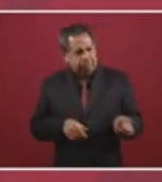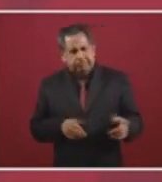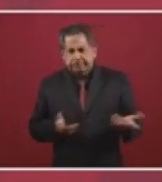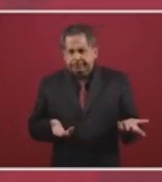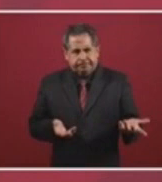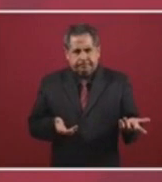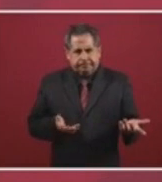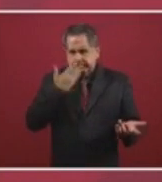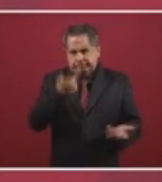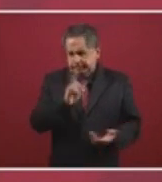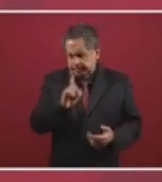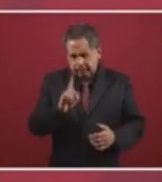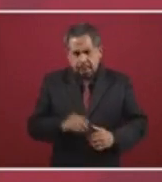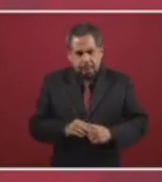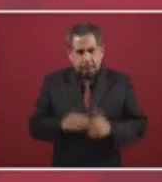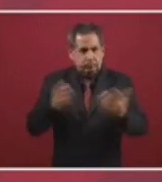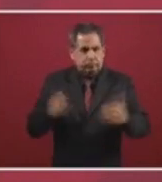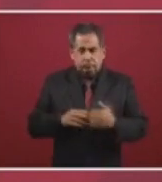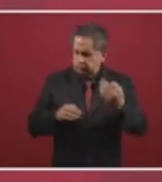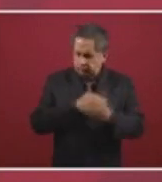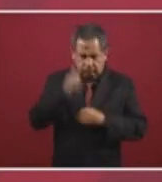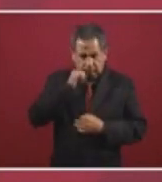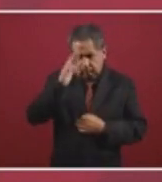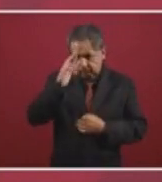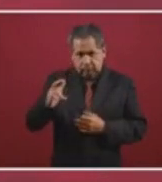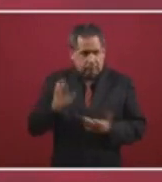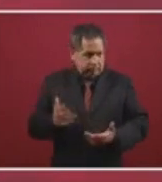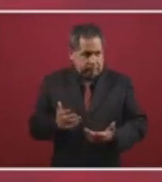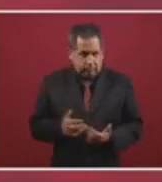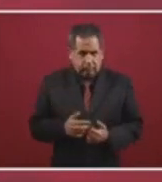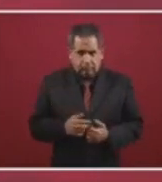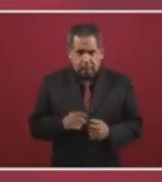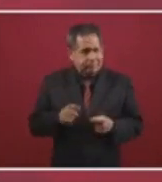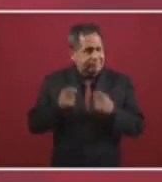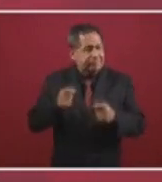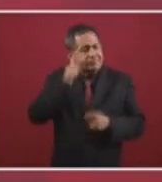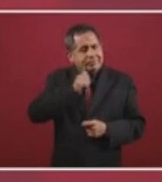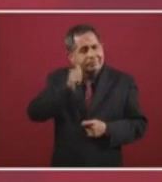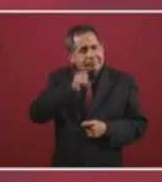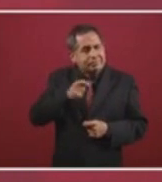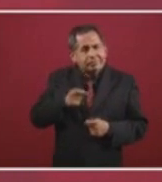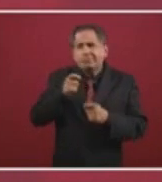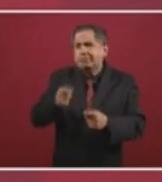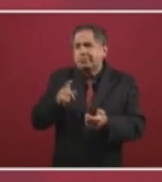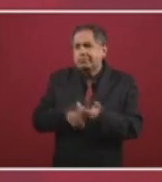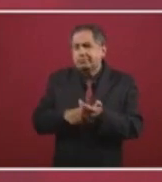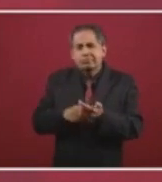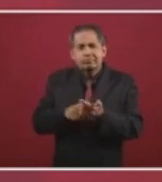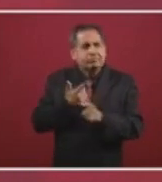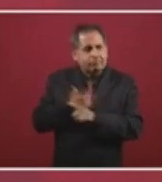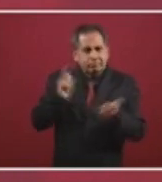de las personas en todo sentido, o sea, garantizar la